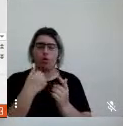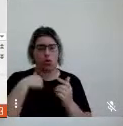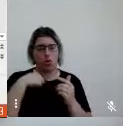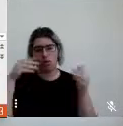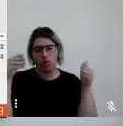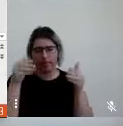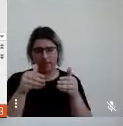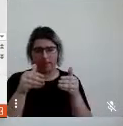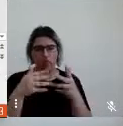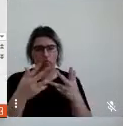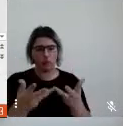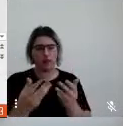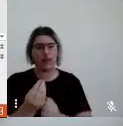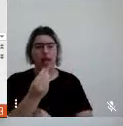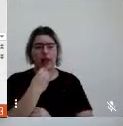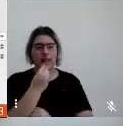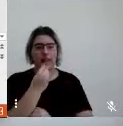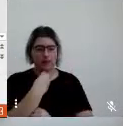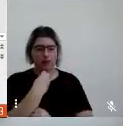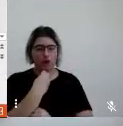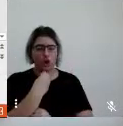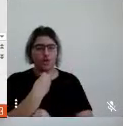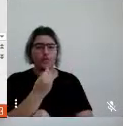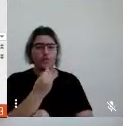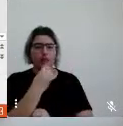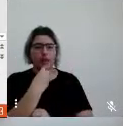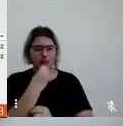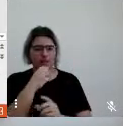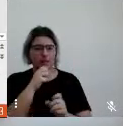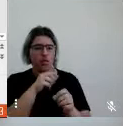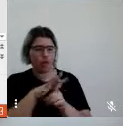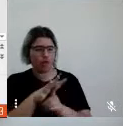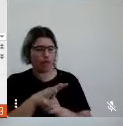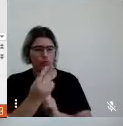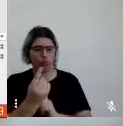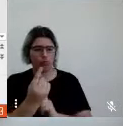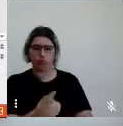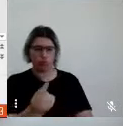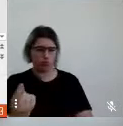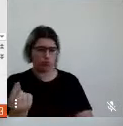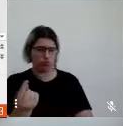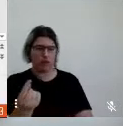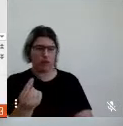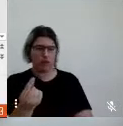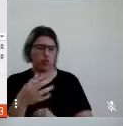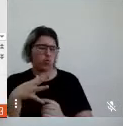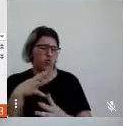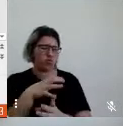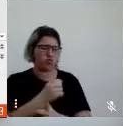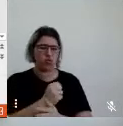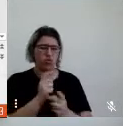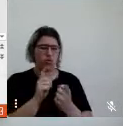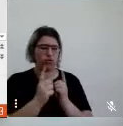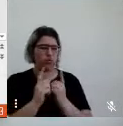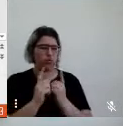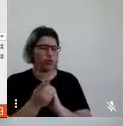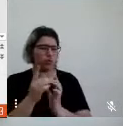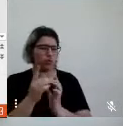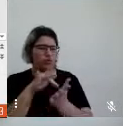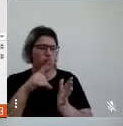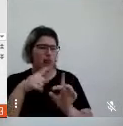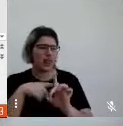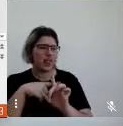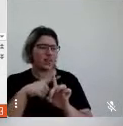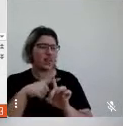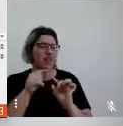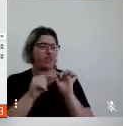alimentación, va a influir prácticamente en la totalidad en todos los cambios que se puedan generar a nivel de las bacterias intestinales.